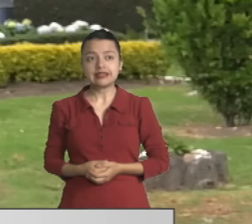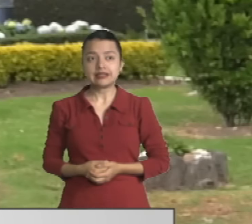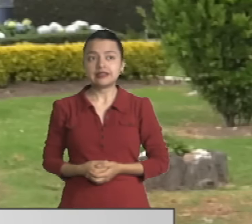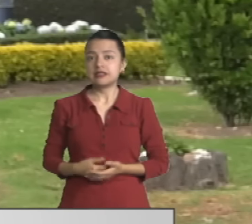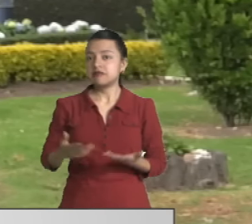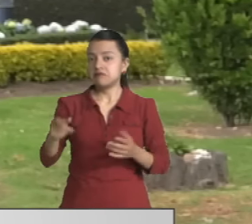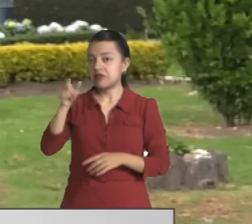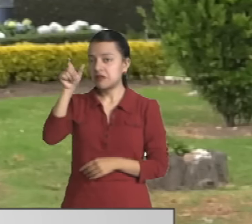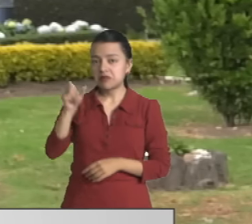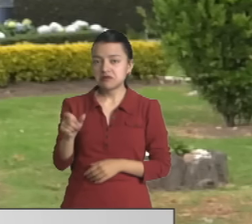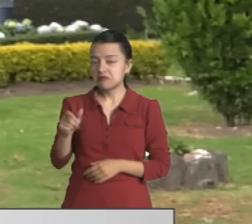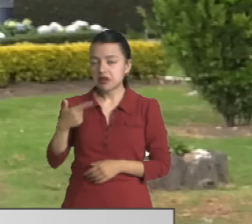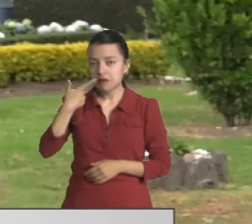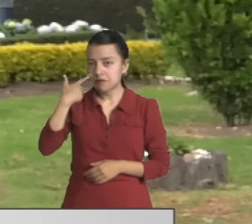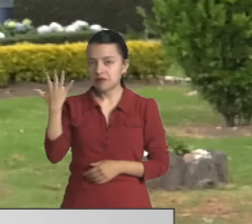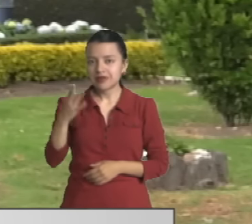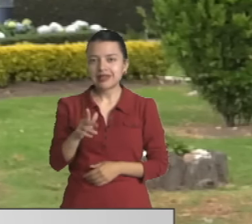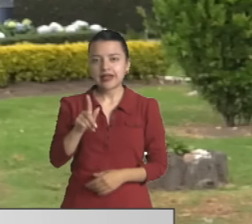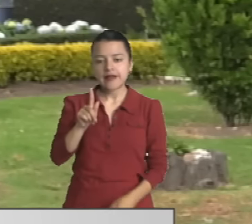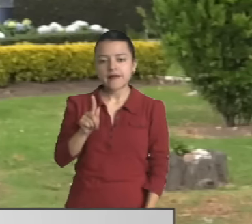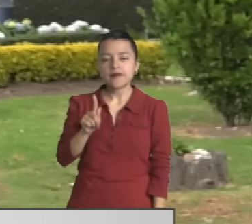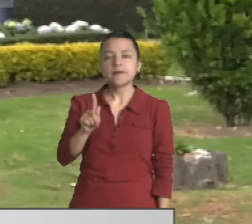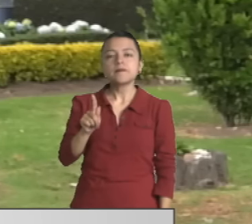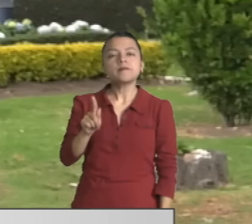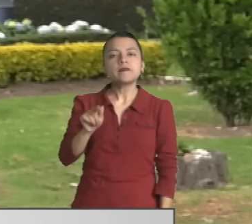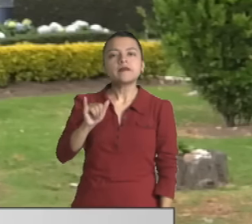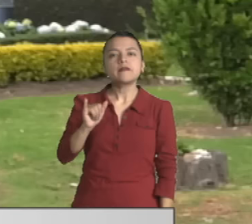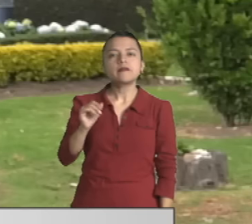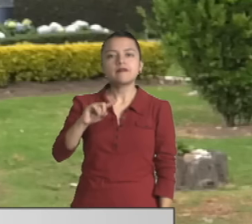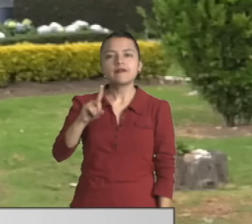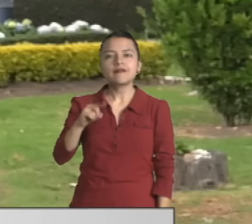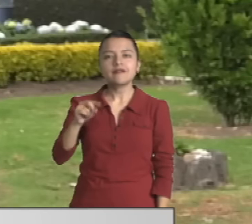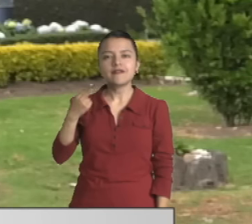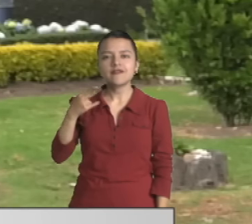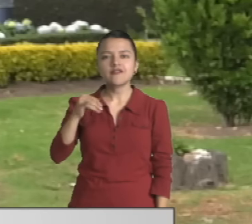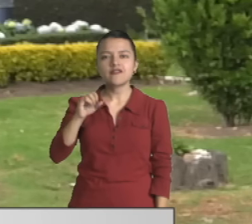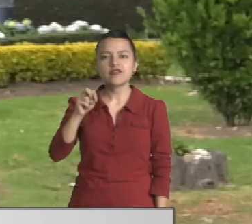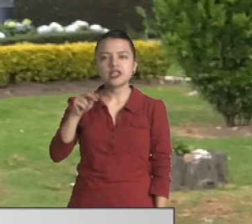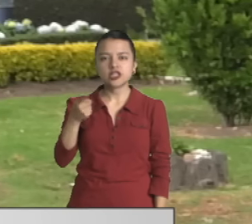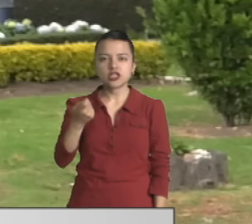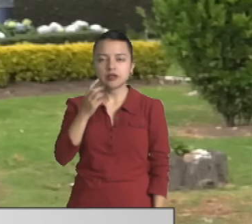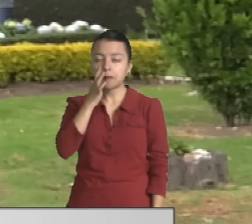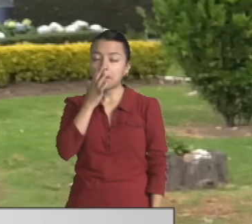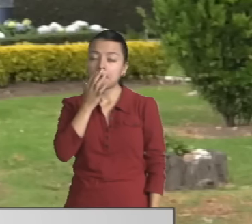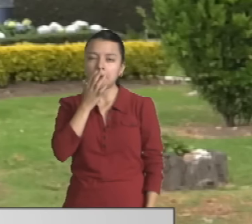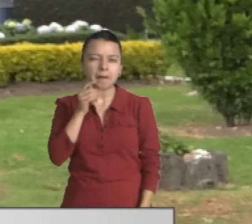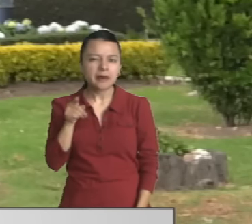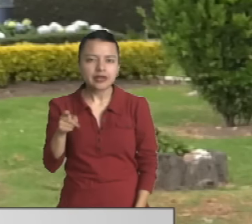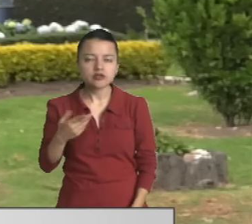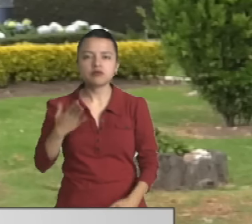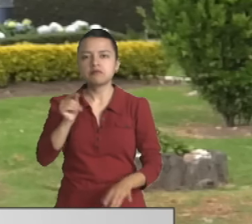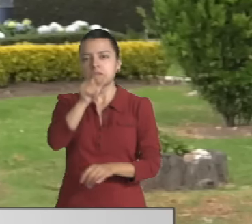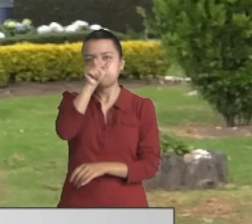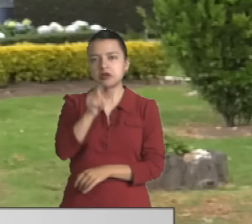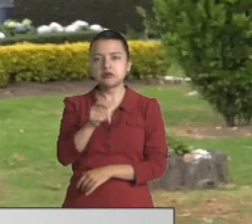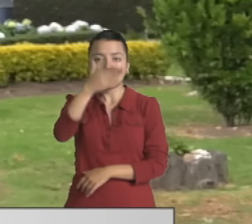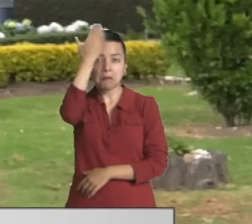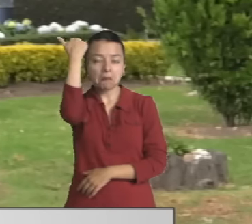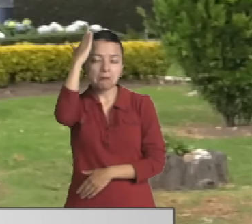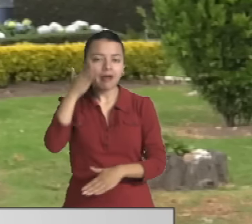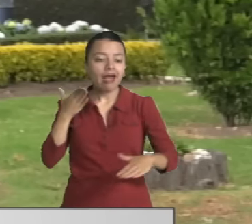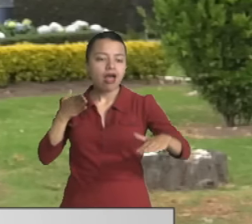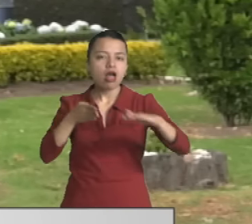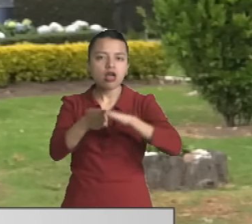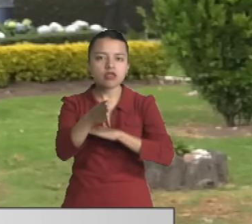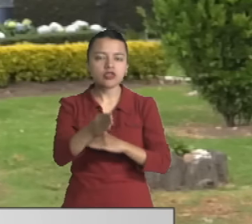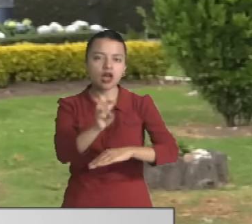delincuente. La más conocida, por ejemplo, el phishing, que es la suplantación de los sitios web para capturar los datos de las personas, bien sean las credenciales bancarias, o